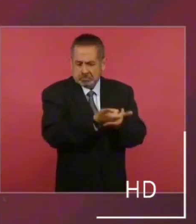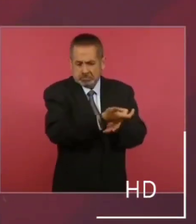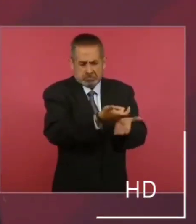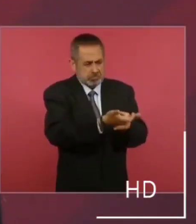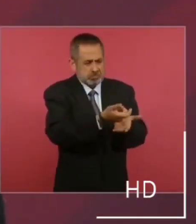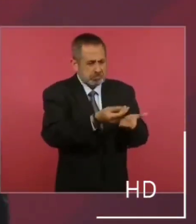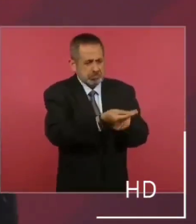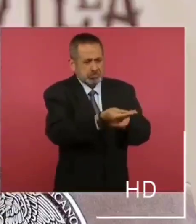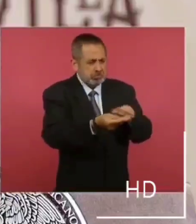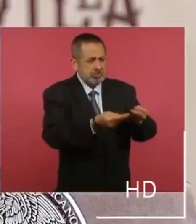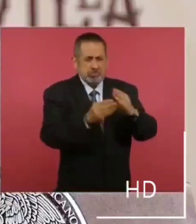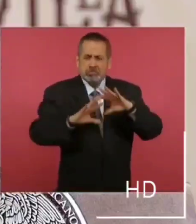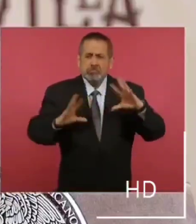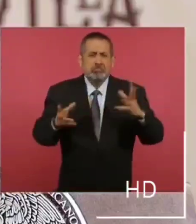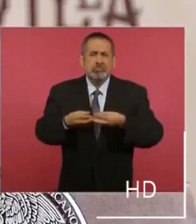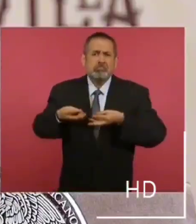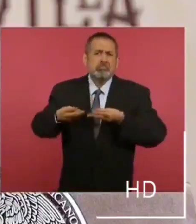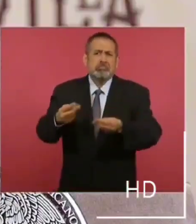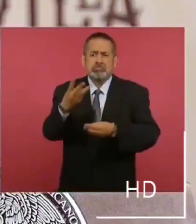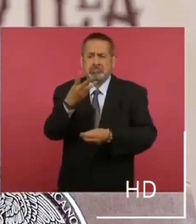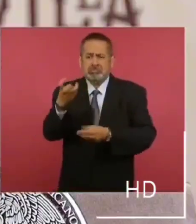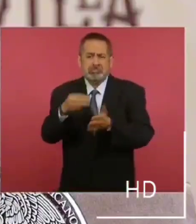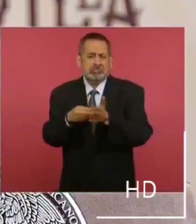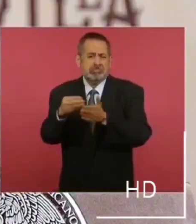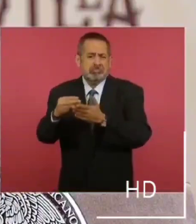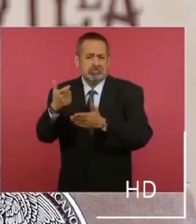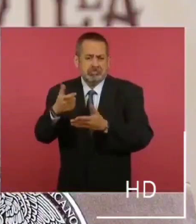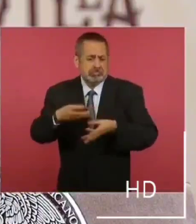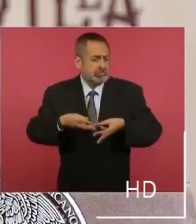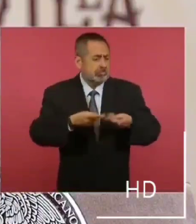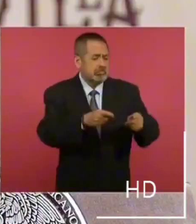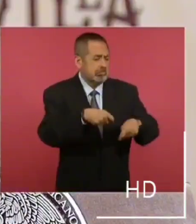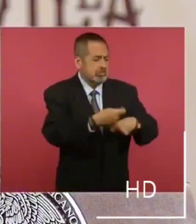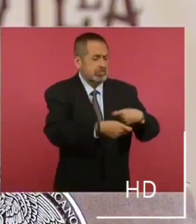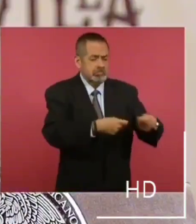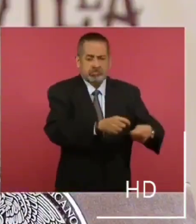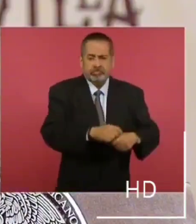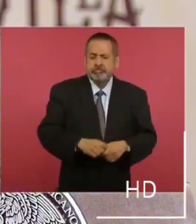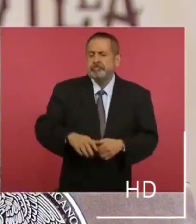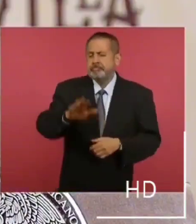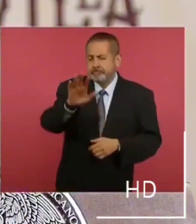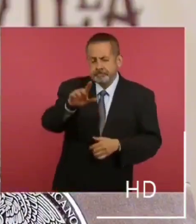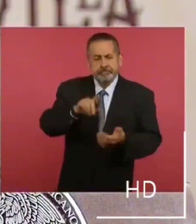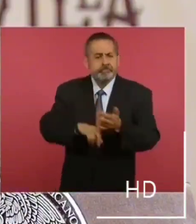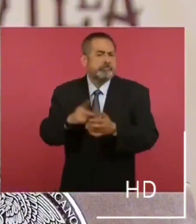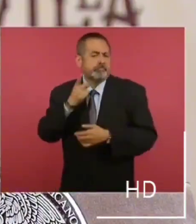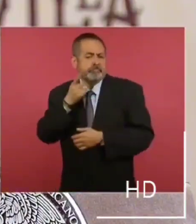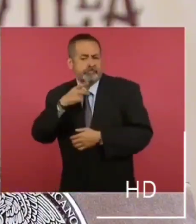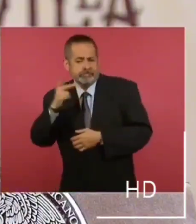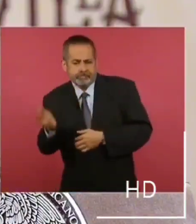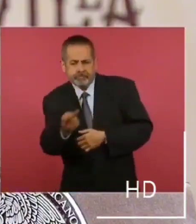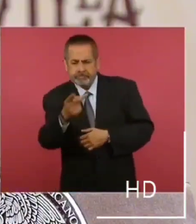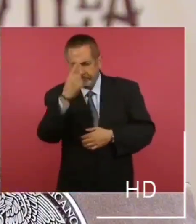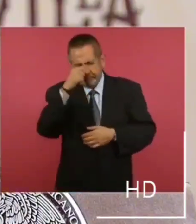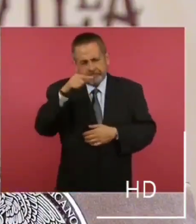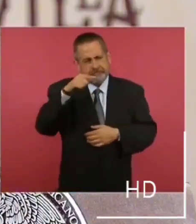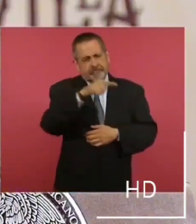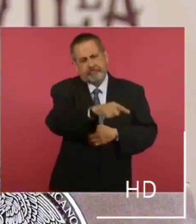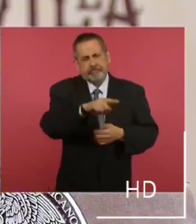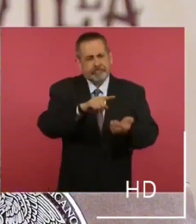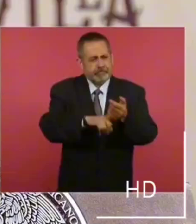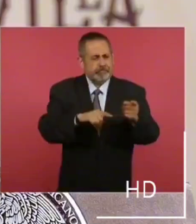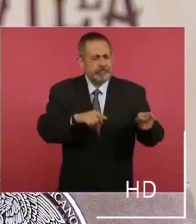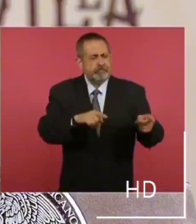más de 300 millones de pesos al año. Al respecto vamos a ver la pregunta que le hizo el diputado Hamlet Almaguer y